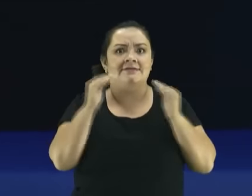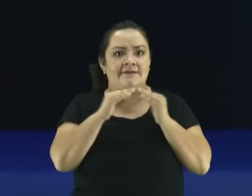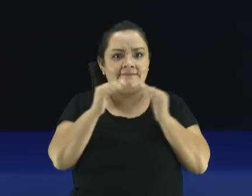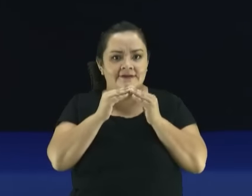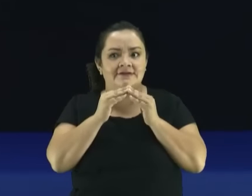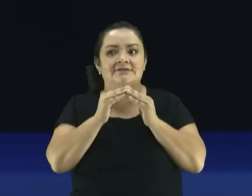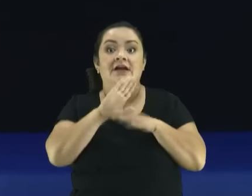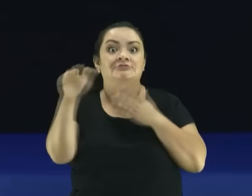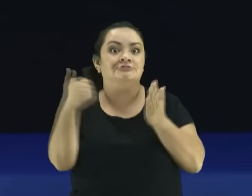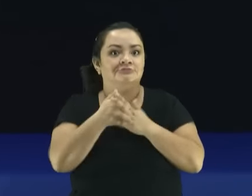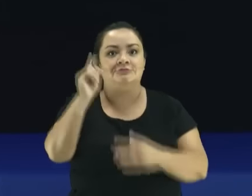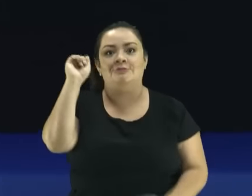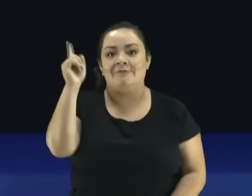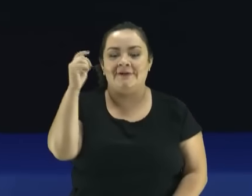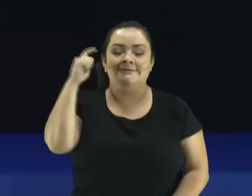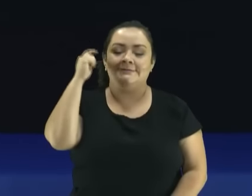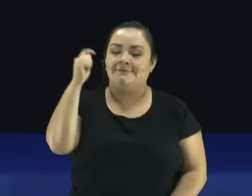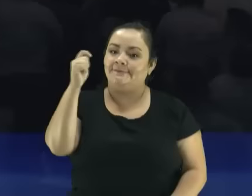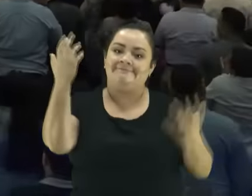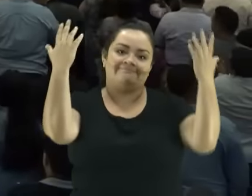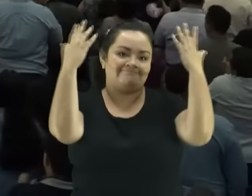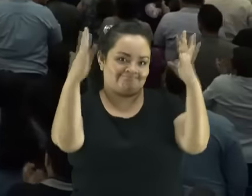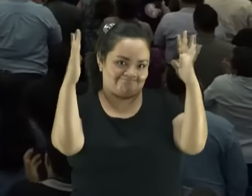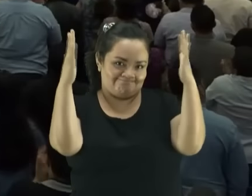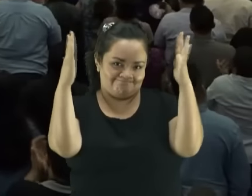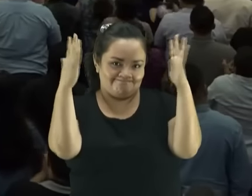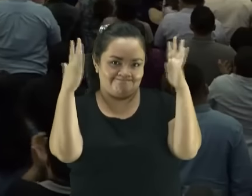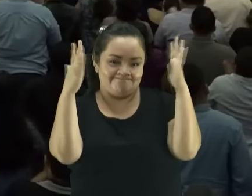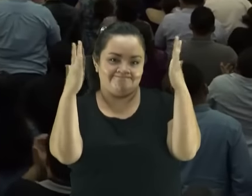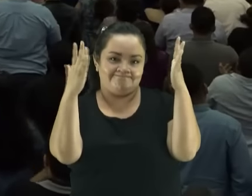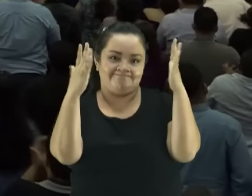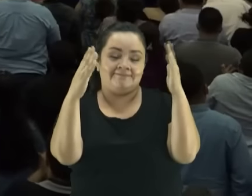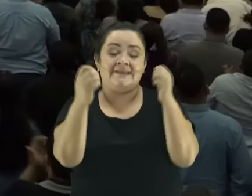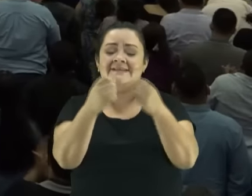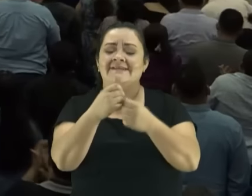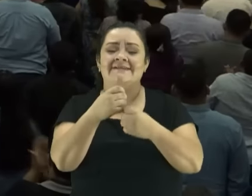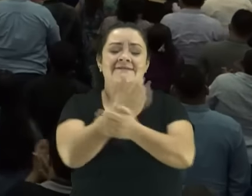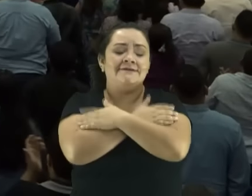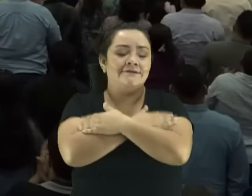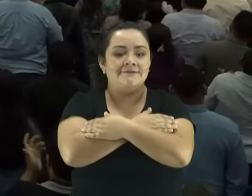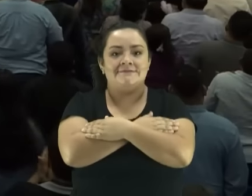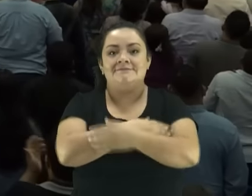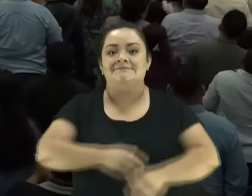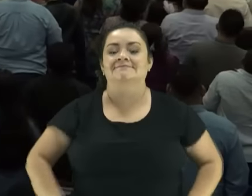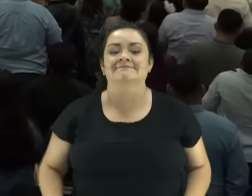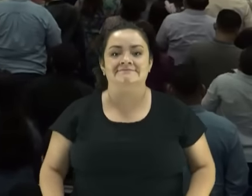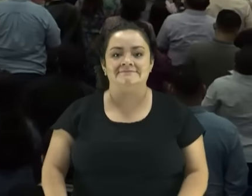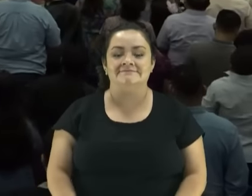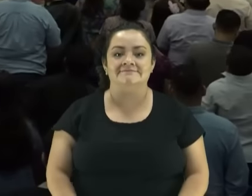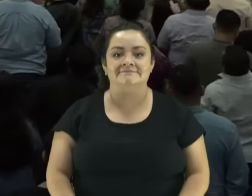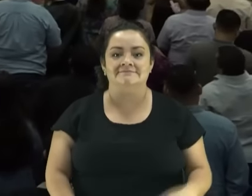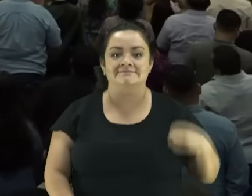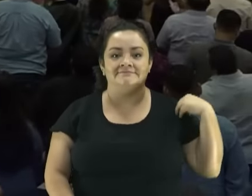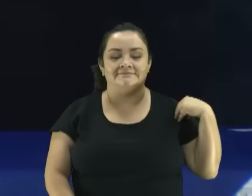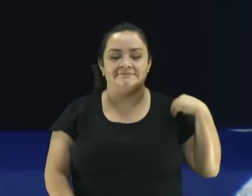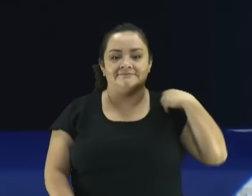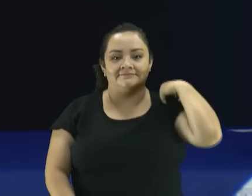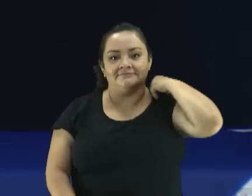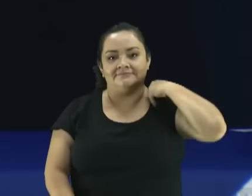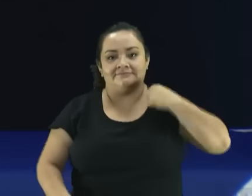cuerpo docente del seminario Bautista de teología que están con nosotros un verdadero orgullo la